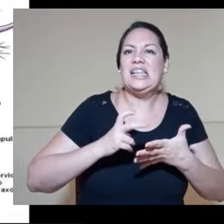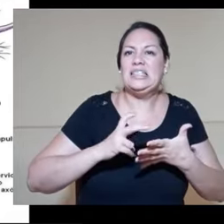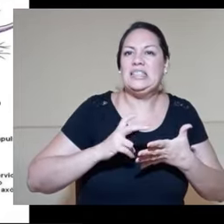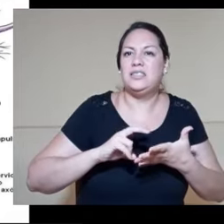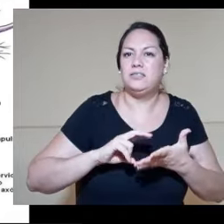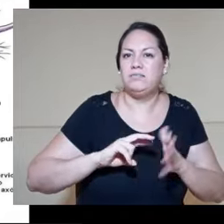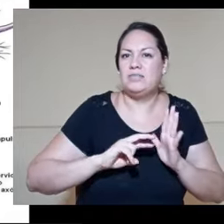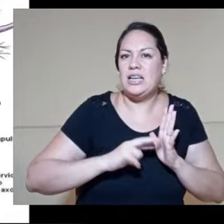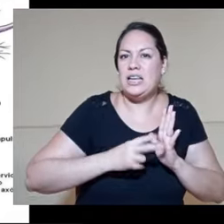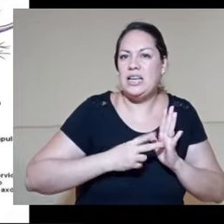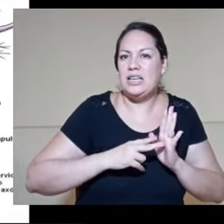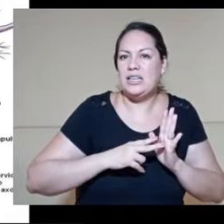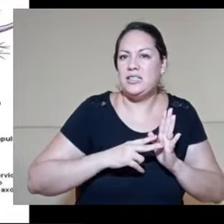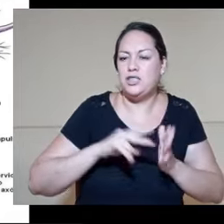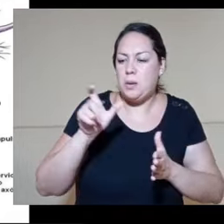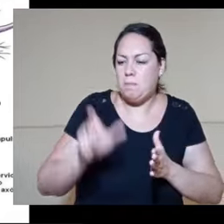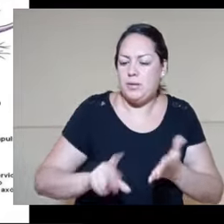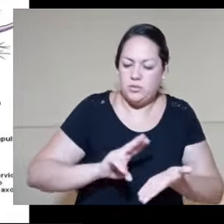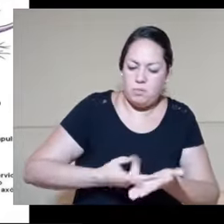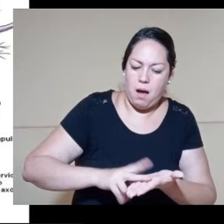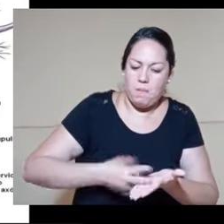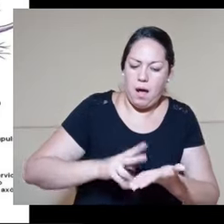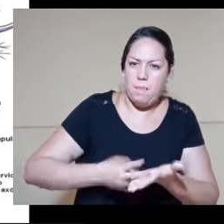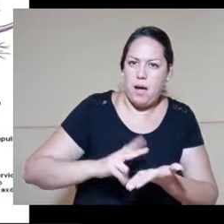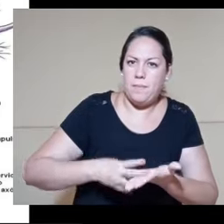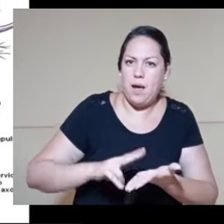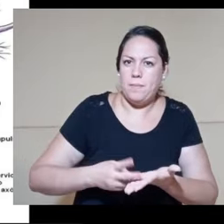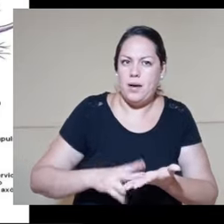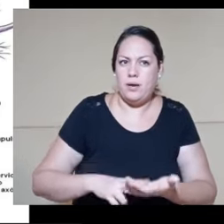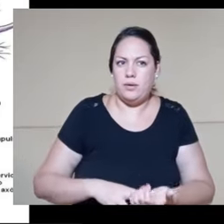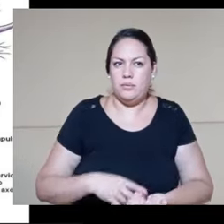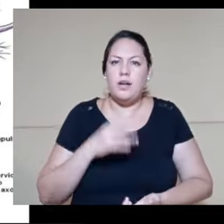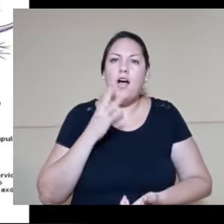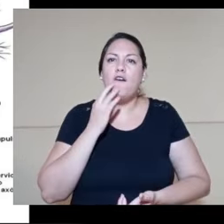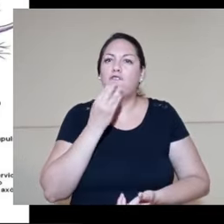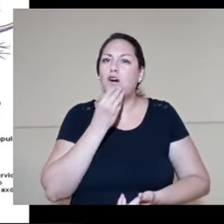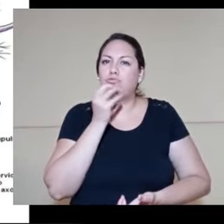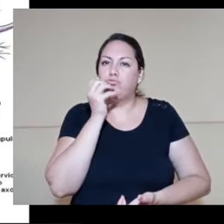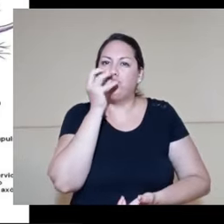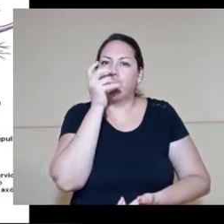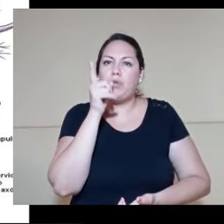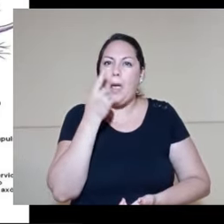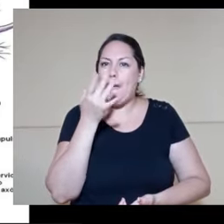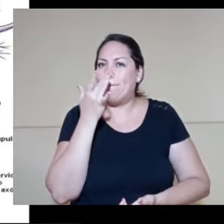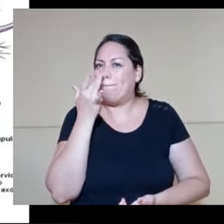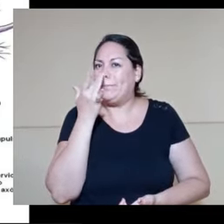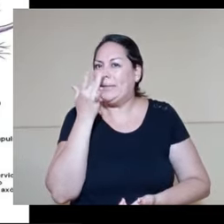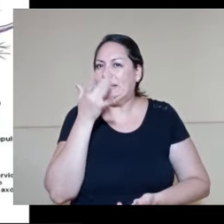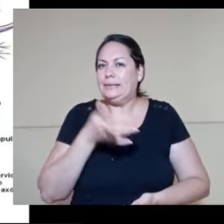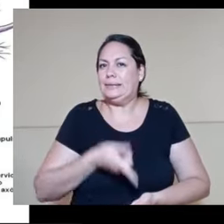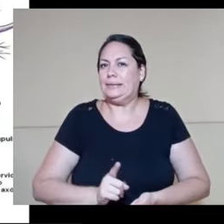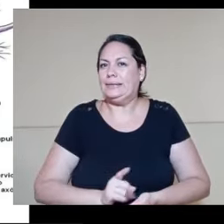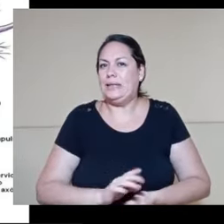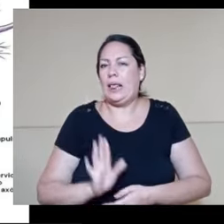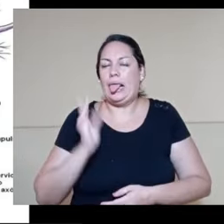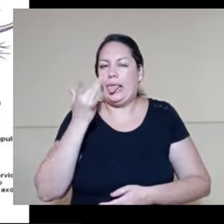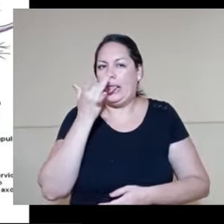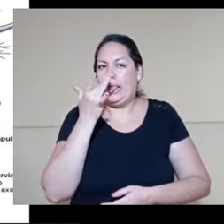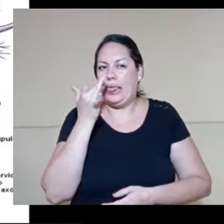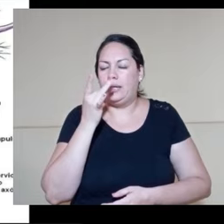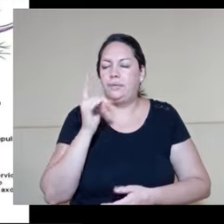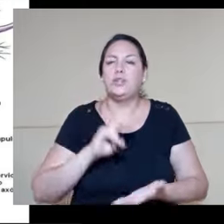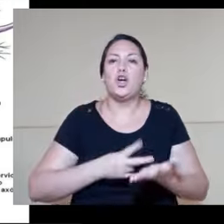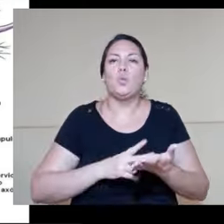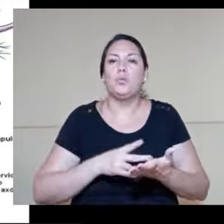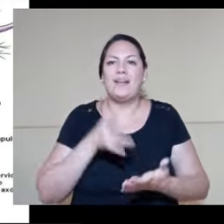¿Y qué pasa? ¿Qué tenemos? La crisis. Se cae al piso, se sacude, le sale espuma por la boca, se